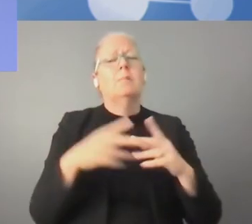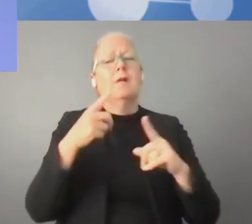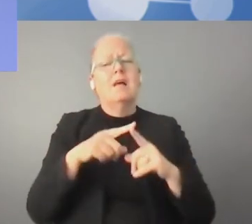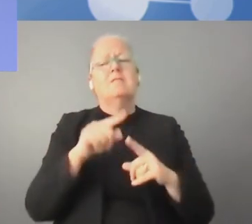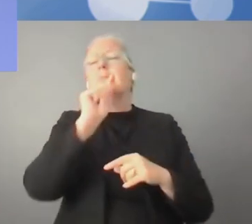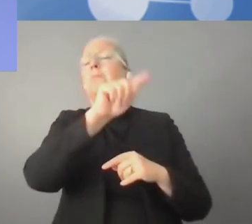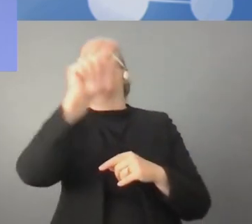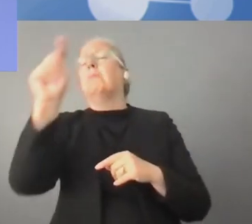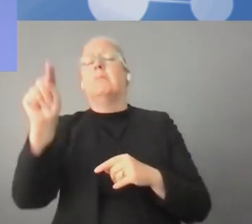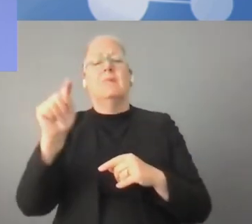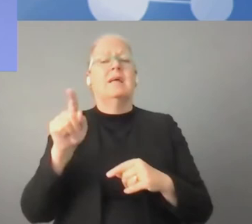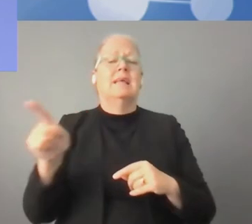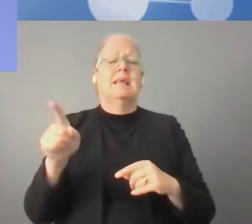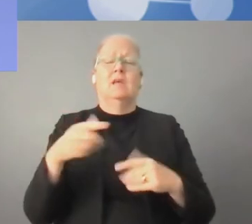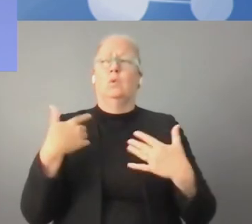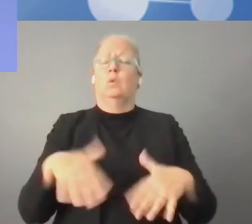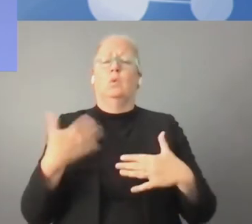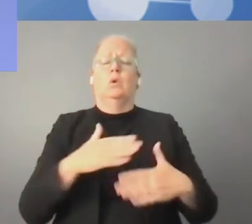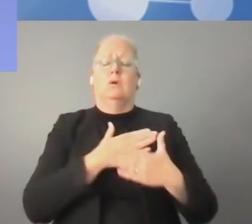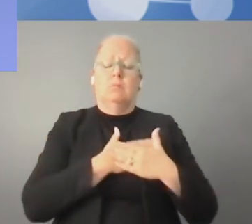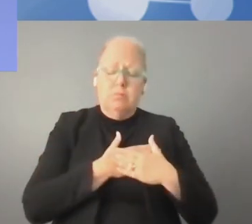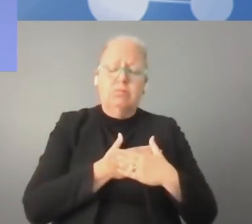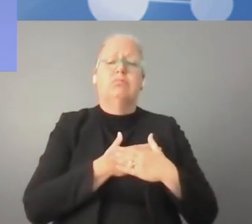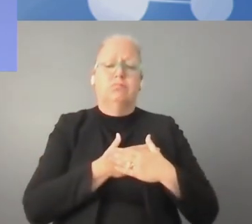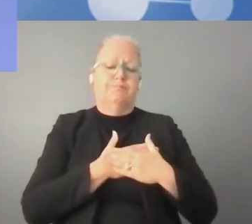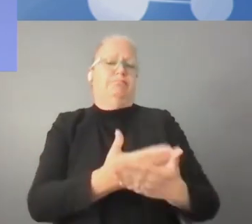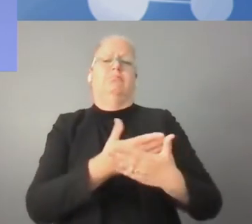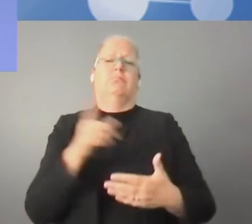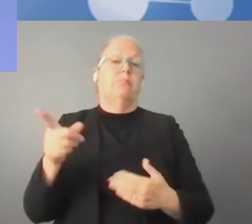él con su mujer